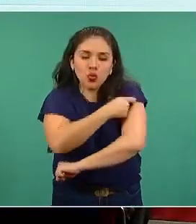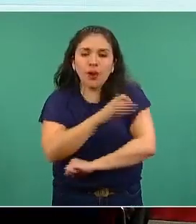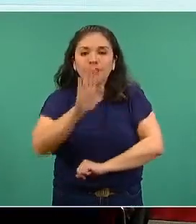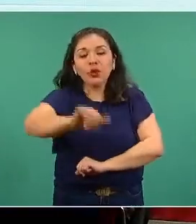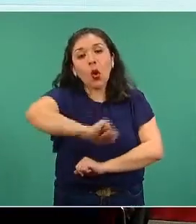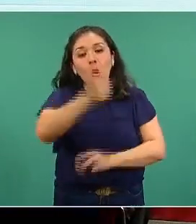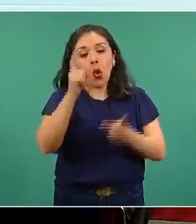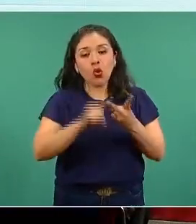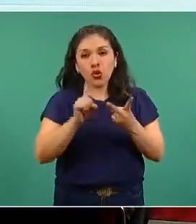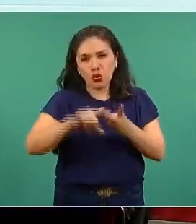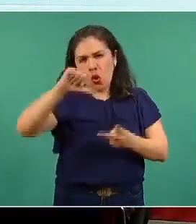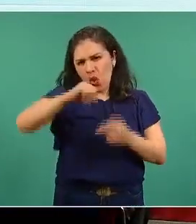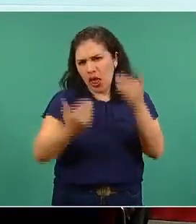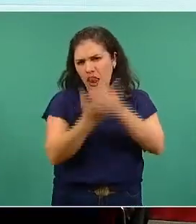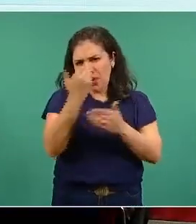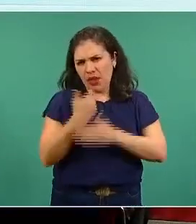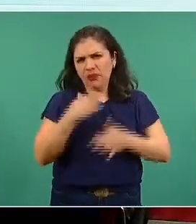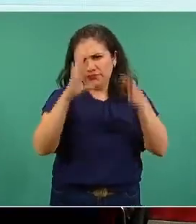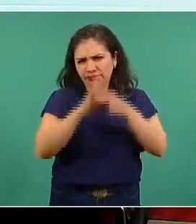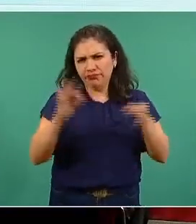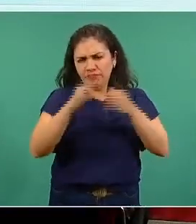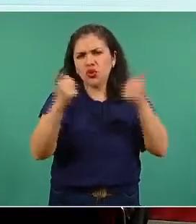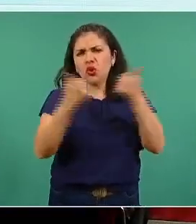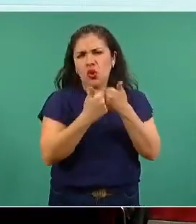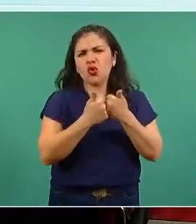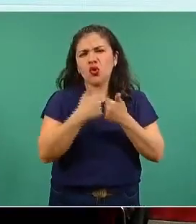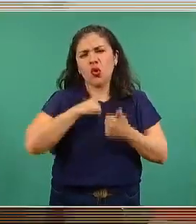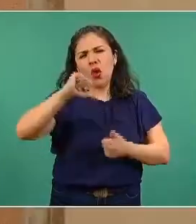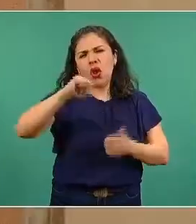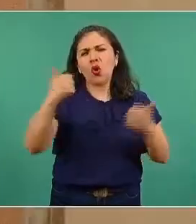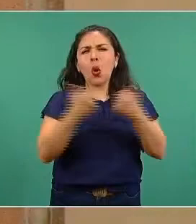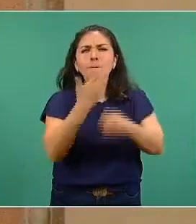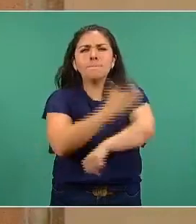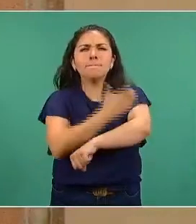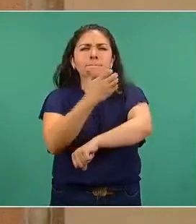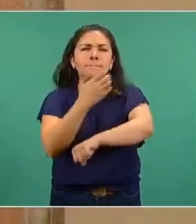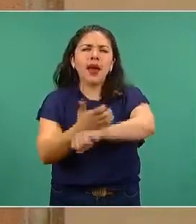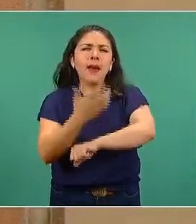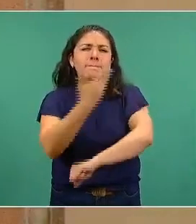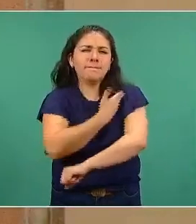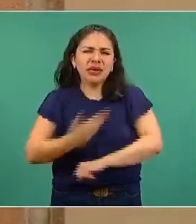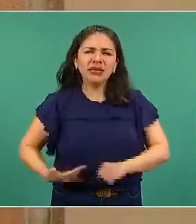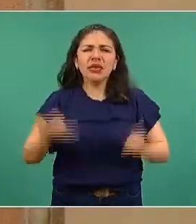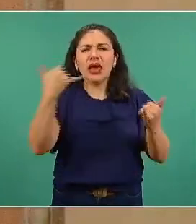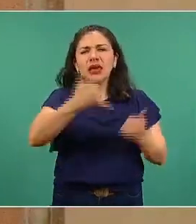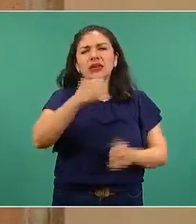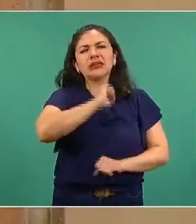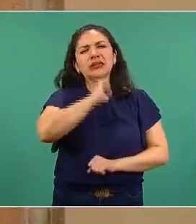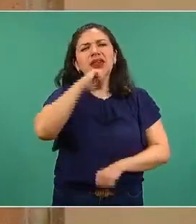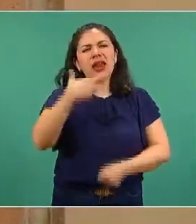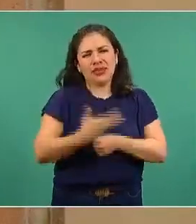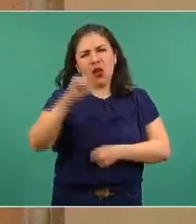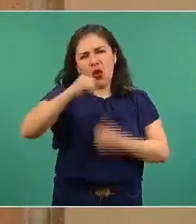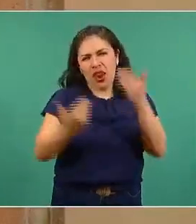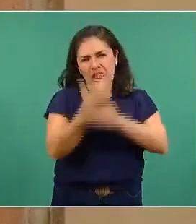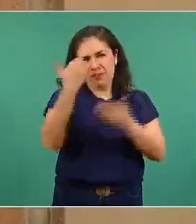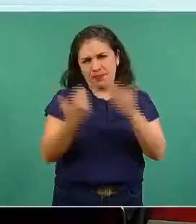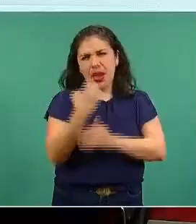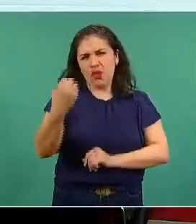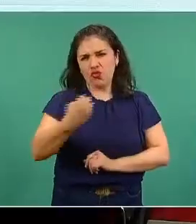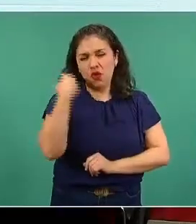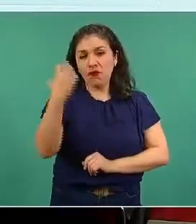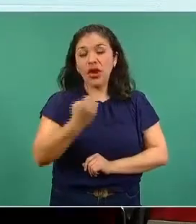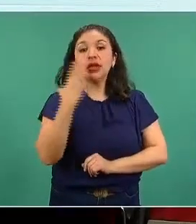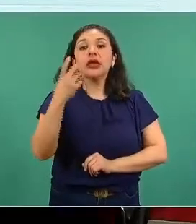que aclaro, la aclaré esta misma mañana al acompañar al presidente y a los secretarios en la conferencia de prensa